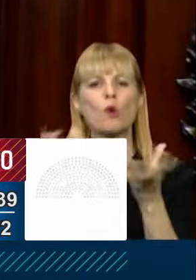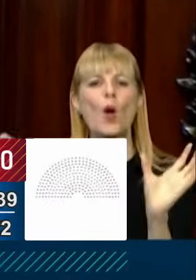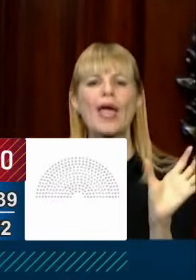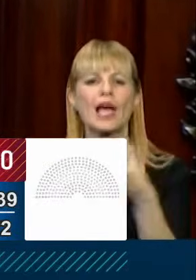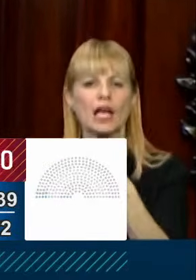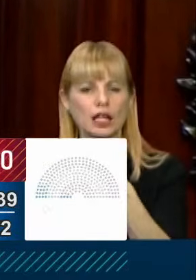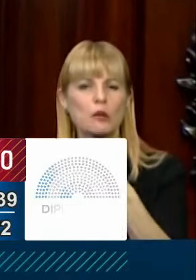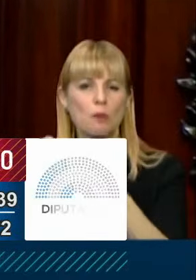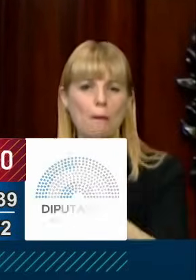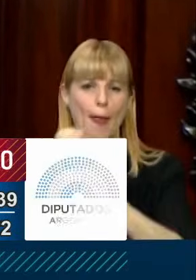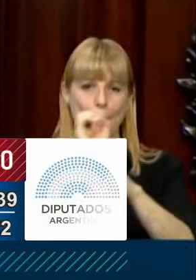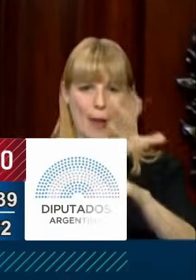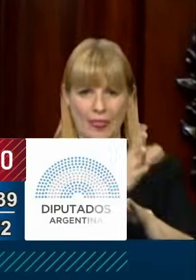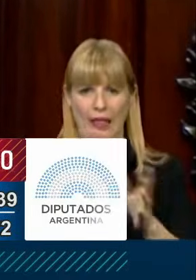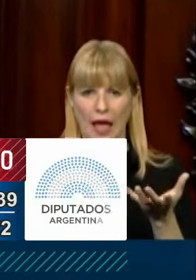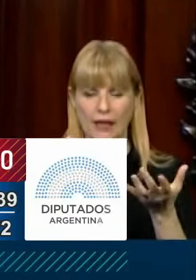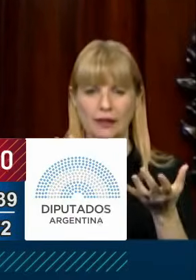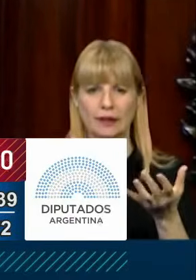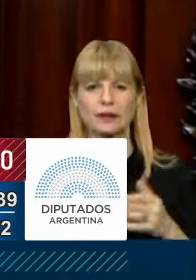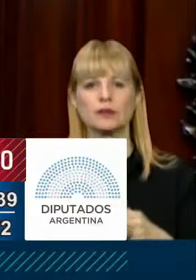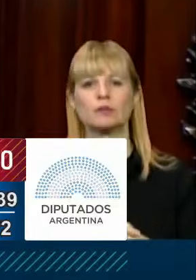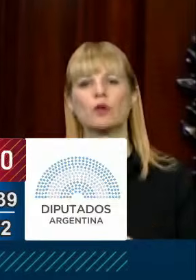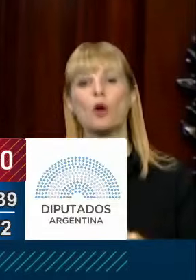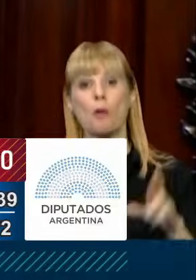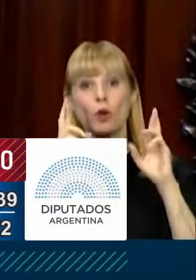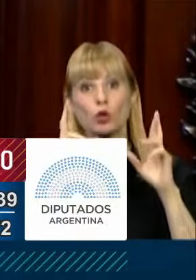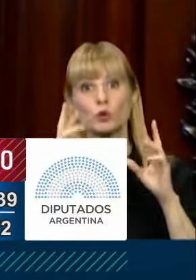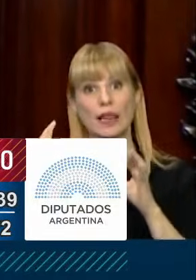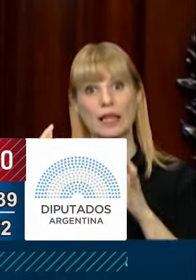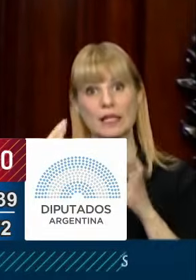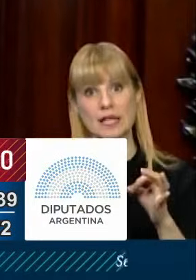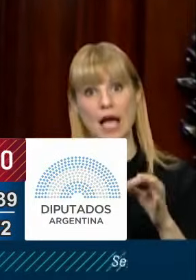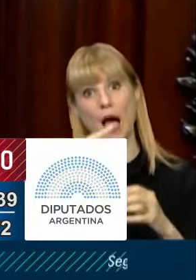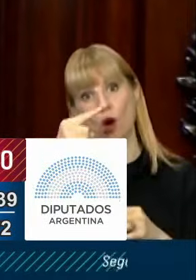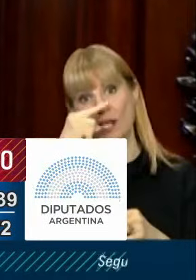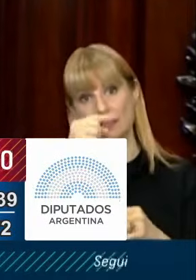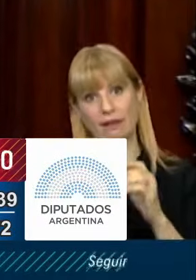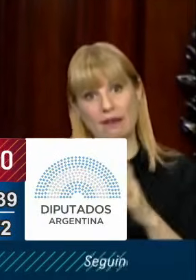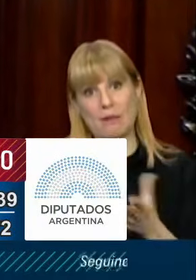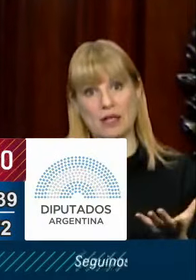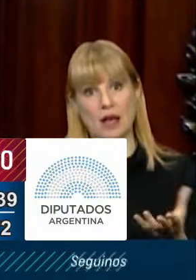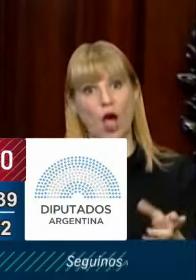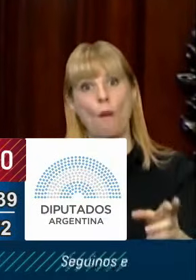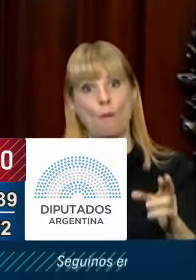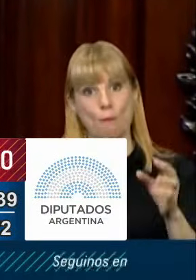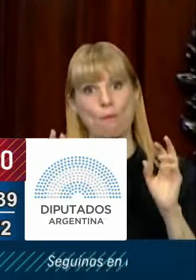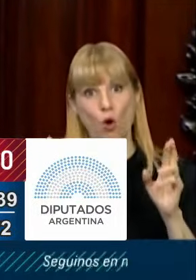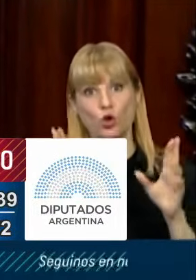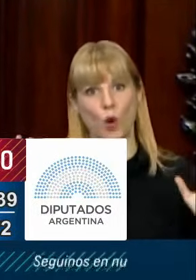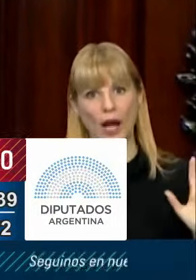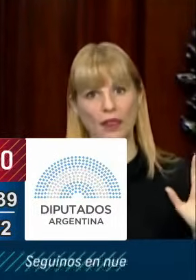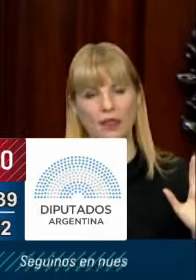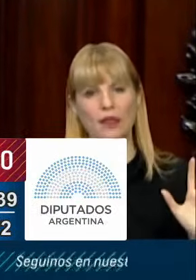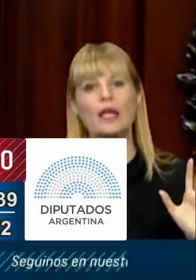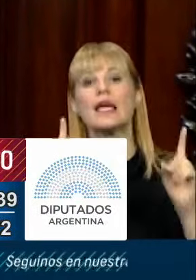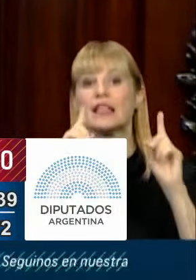también el protagonismo que tuvieron 2 diputadas nacionales, Lilia Lemoine y Marcela Pagano.